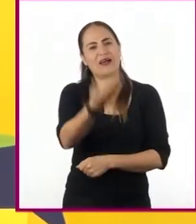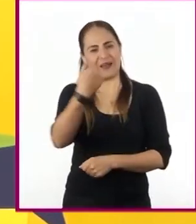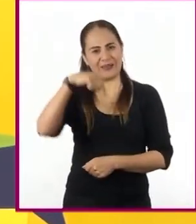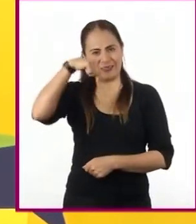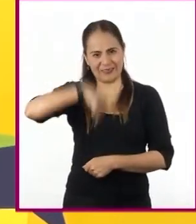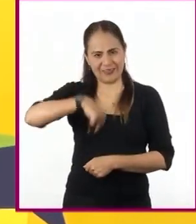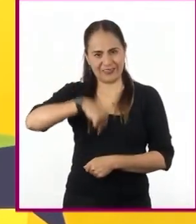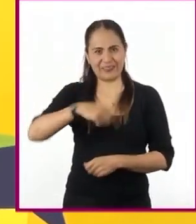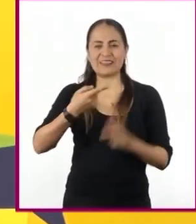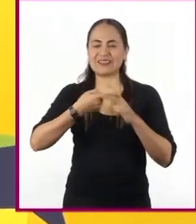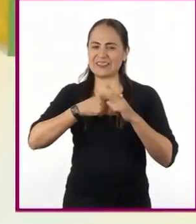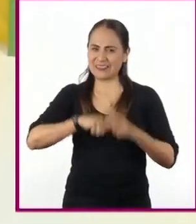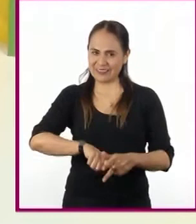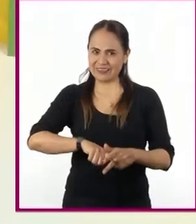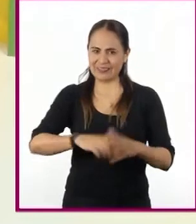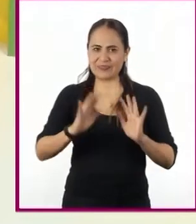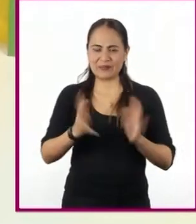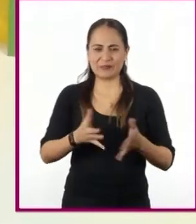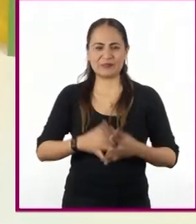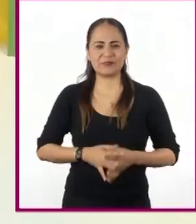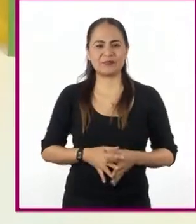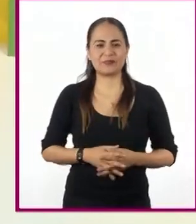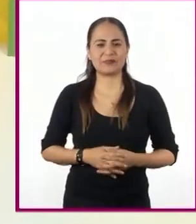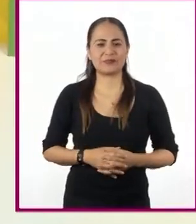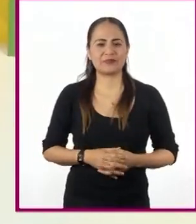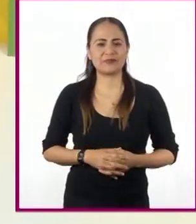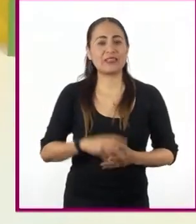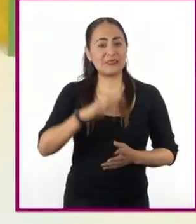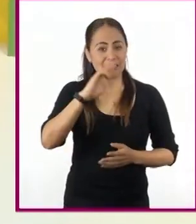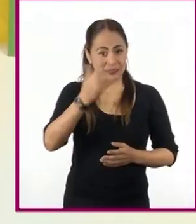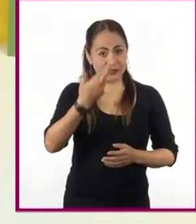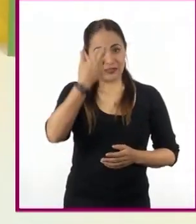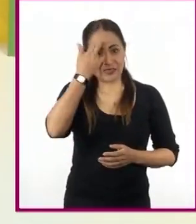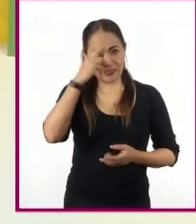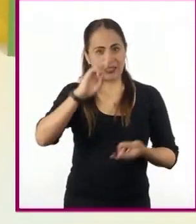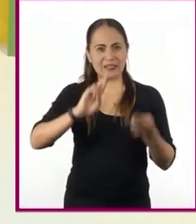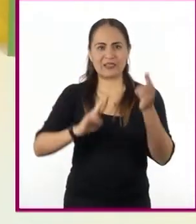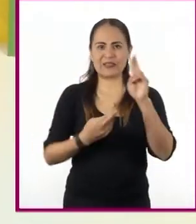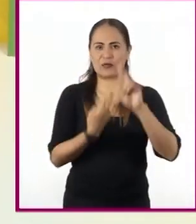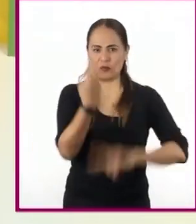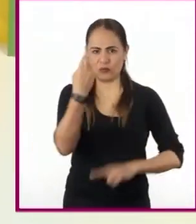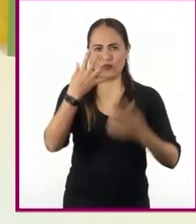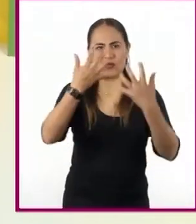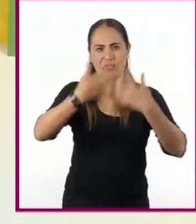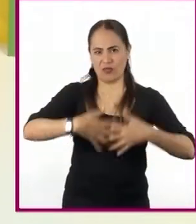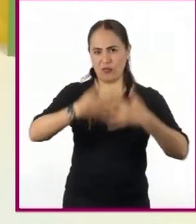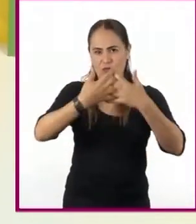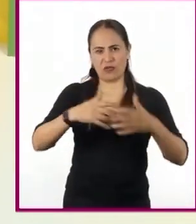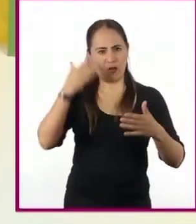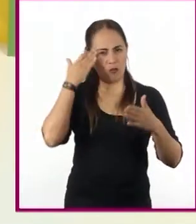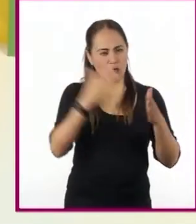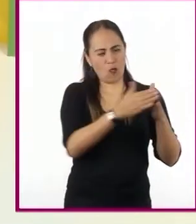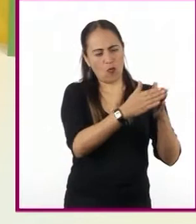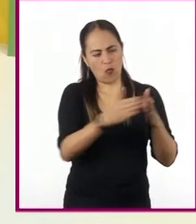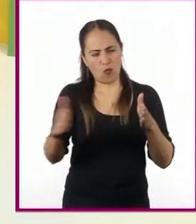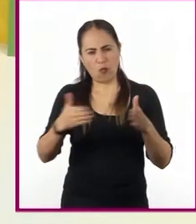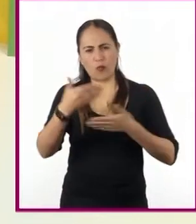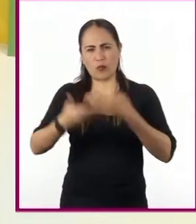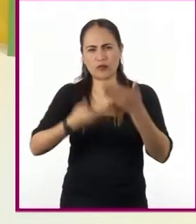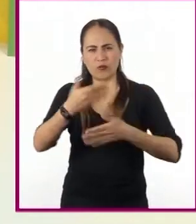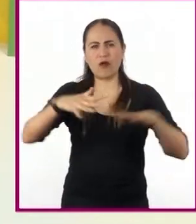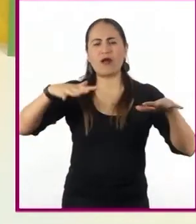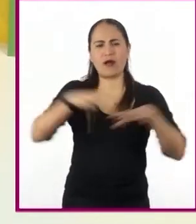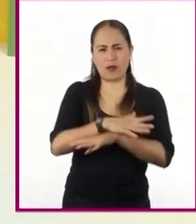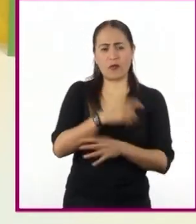espacio. ¡Comenzamos! Como recordarán, la revolución industrial fue un proceso de cambio que supuso el tránsito de una